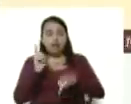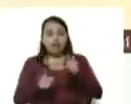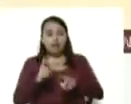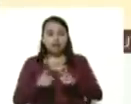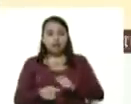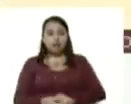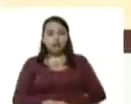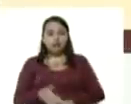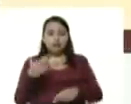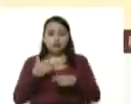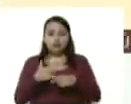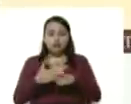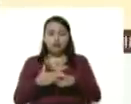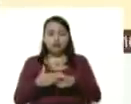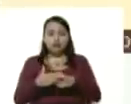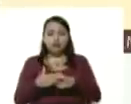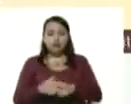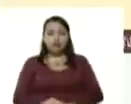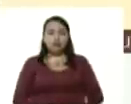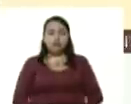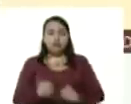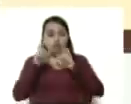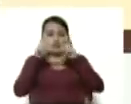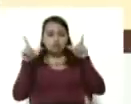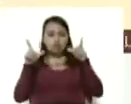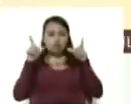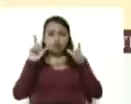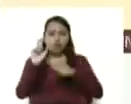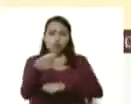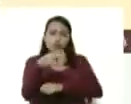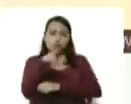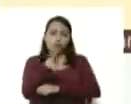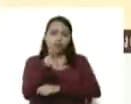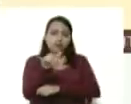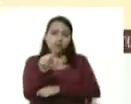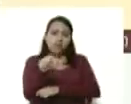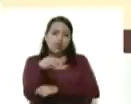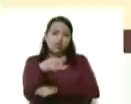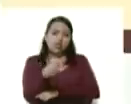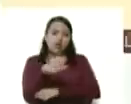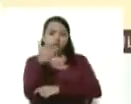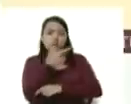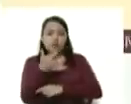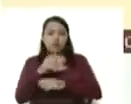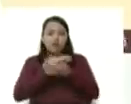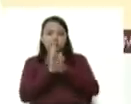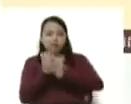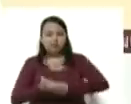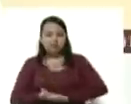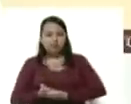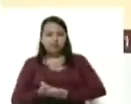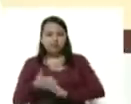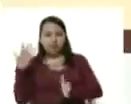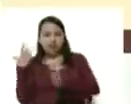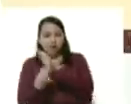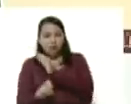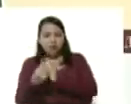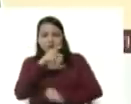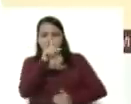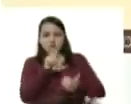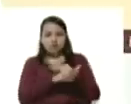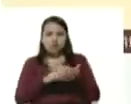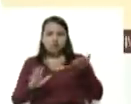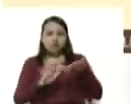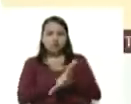insólito, con esta pretensión, Guyana busca deshacerse, zafarse por completo